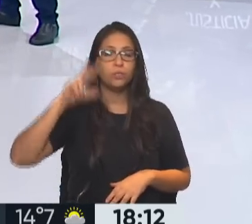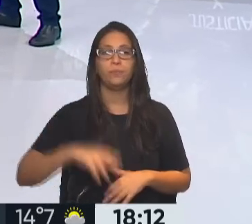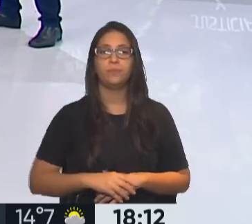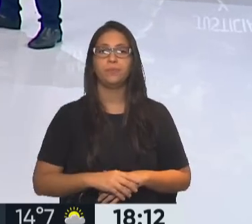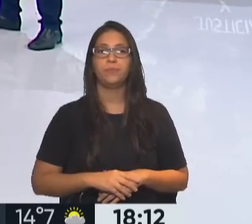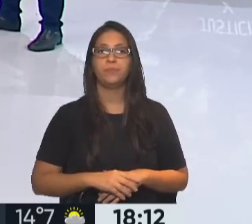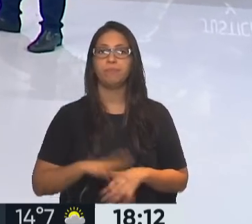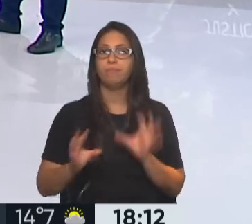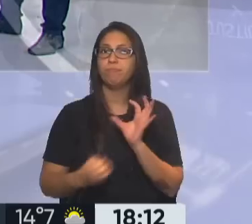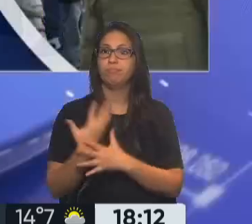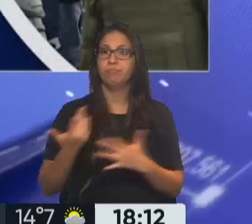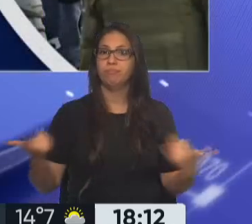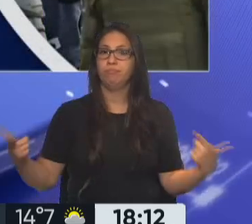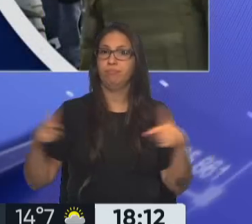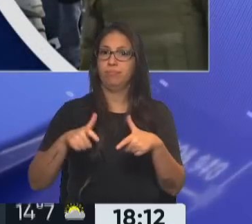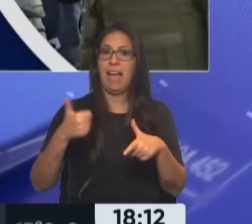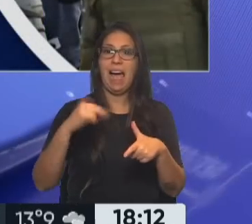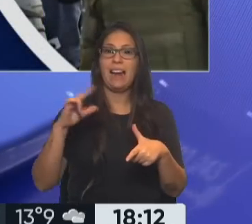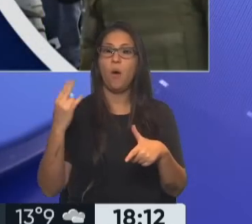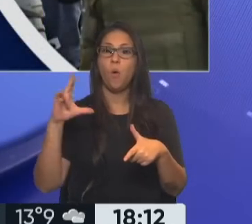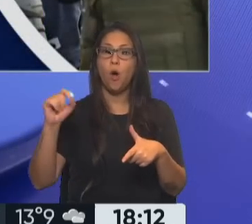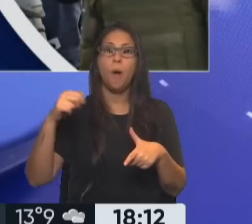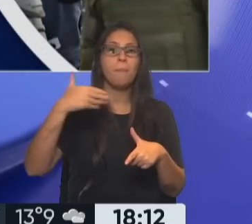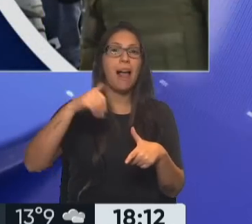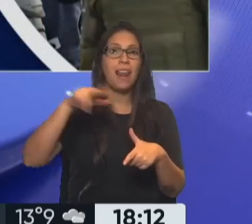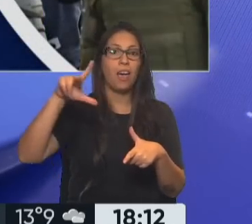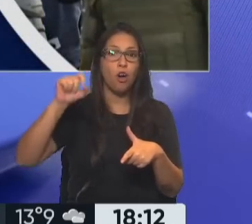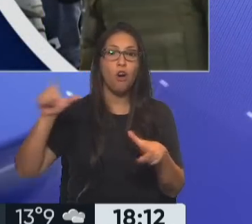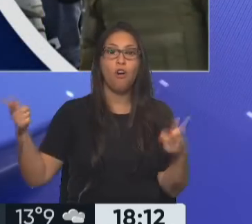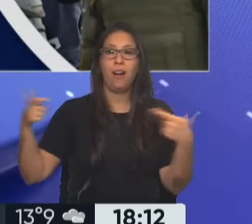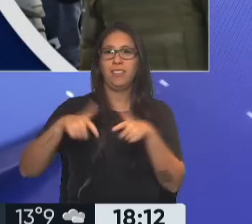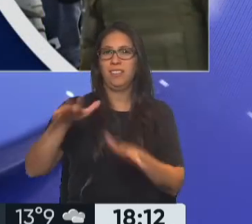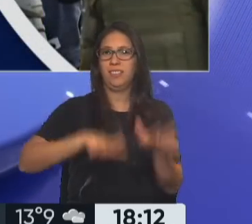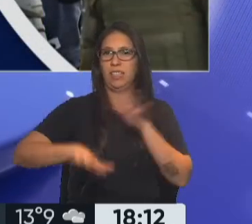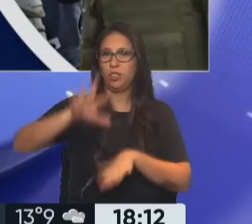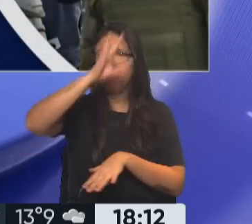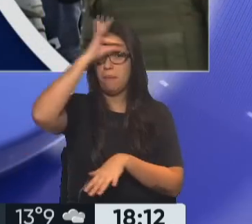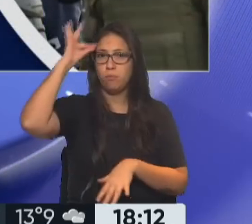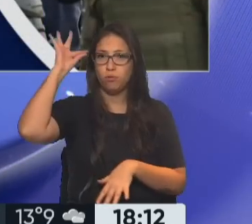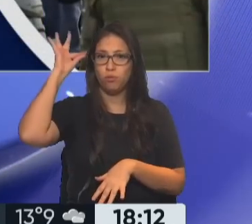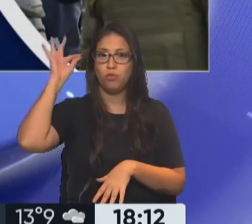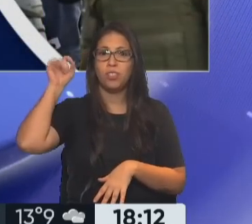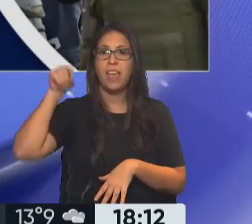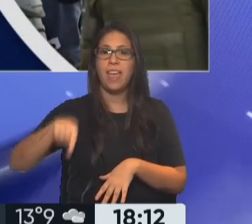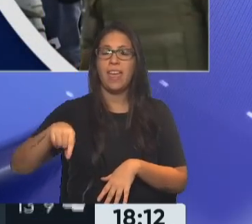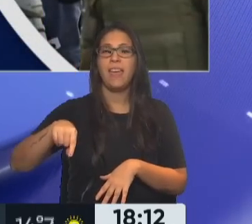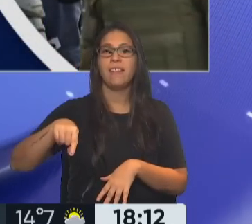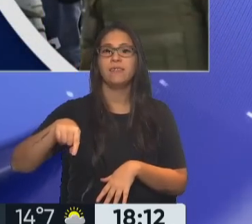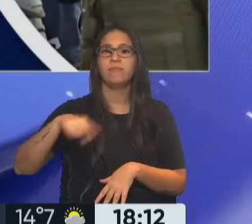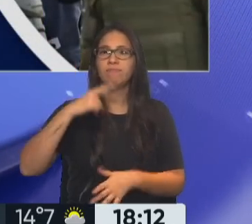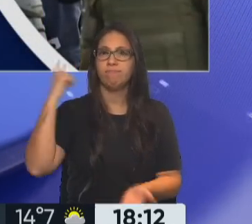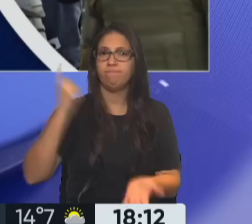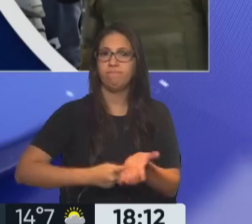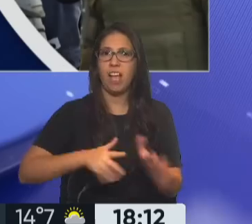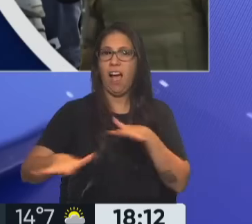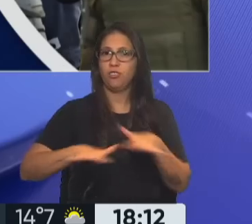1998, creación de la coordinadora Arauco Maleco, organización mapuche indejista que recurre a medidas de